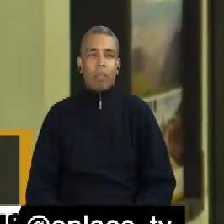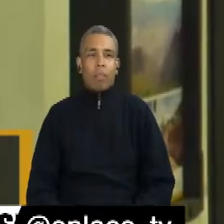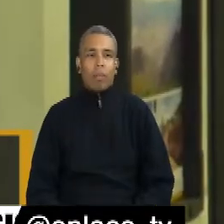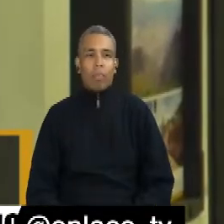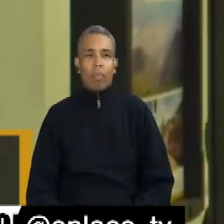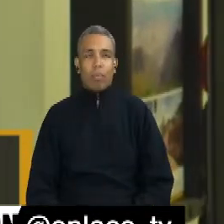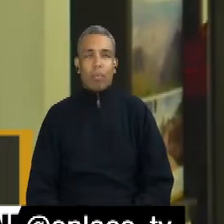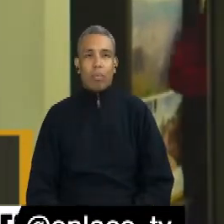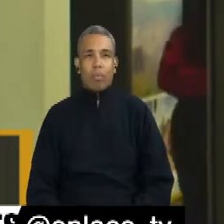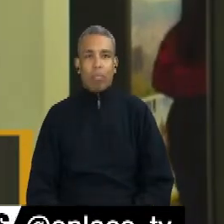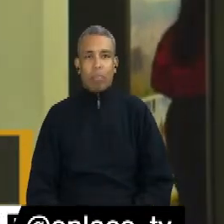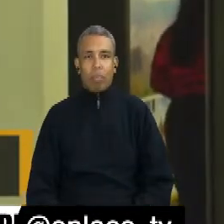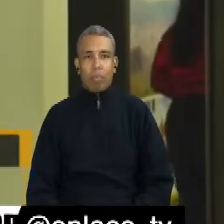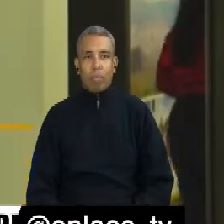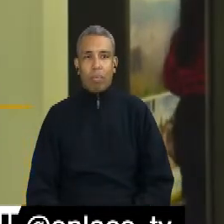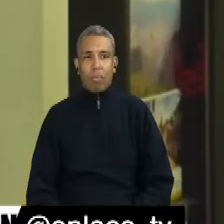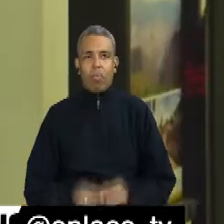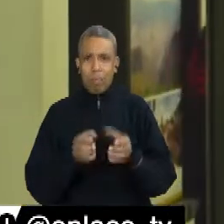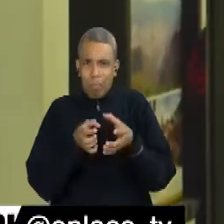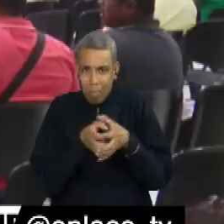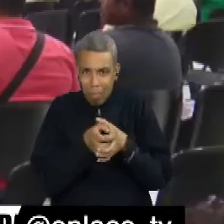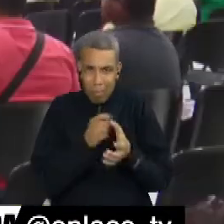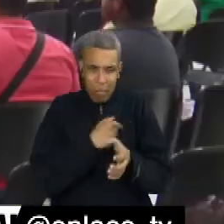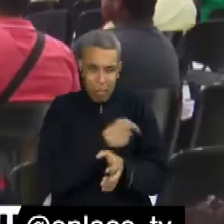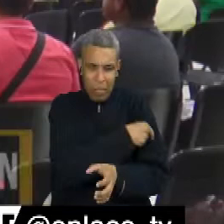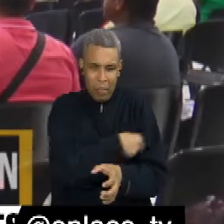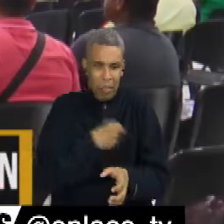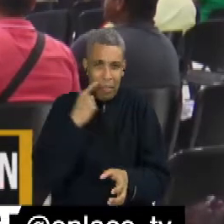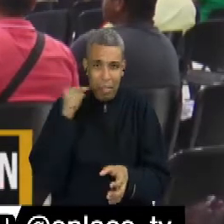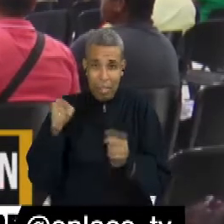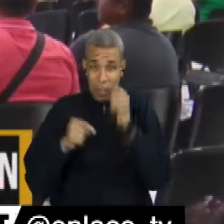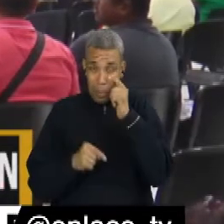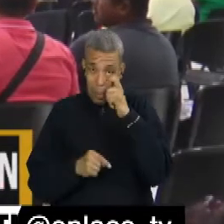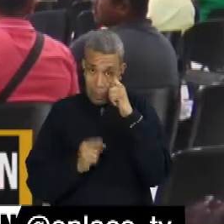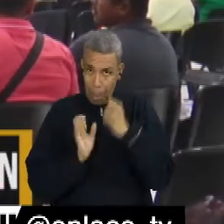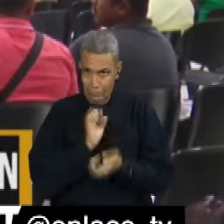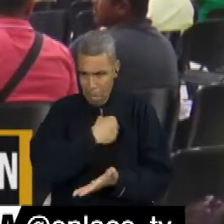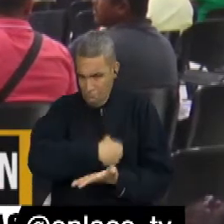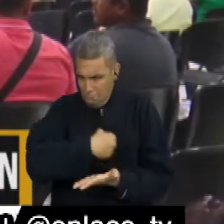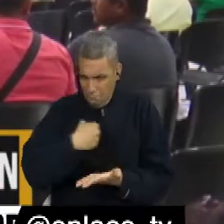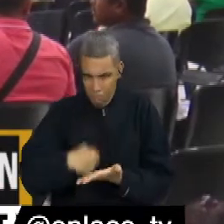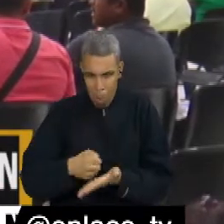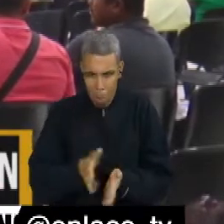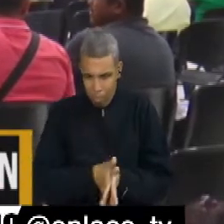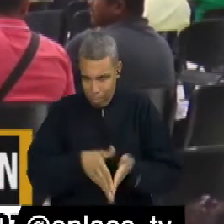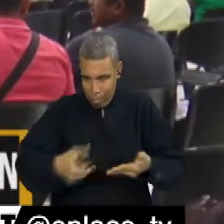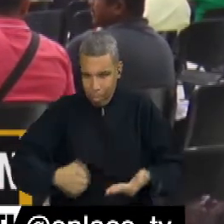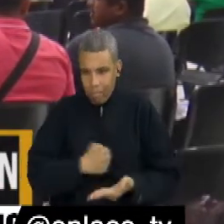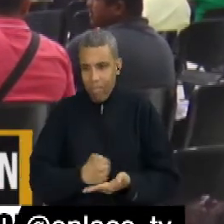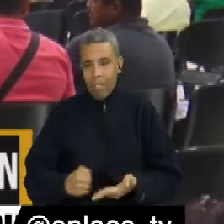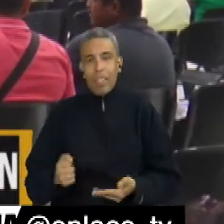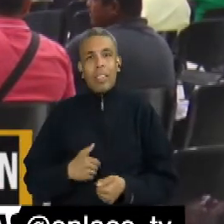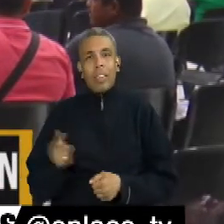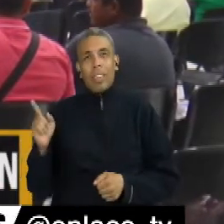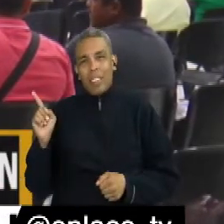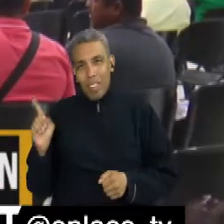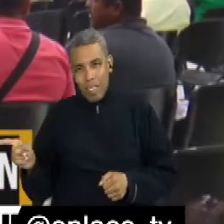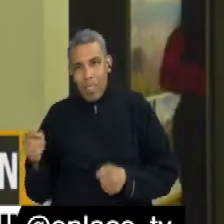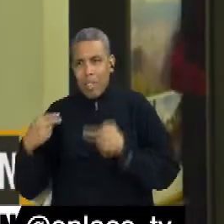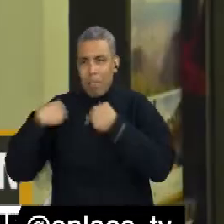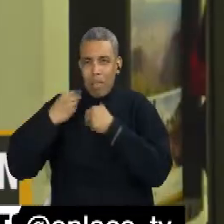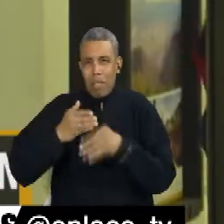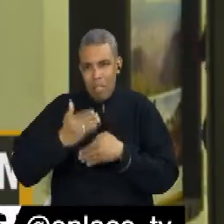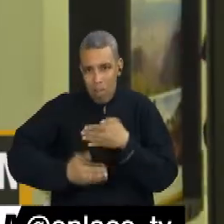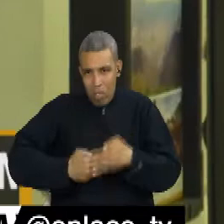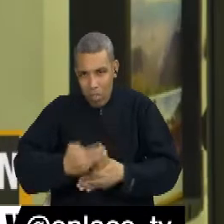Colombiana para la Reintegración, se encuentra en Barranca Bermeja para exponer ante empresarios la política de reintegración del gobierno nacional del presidente Santos. Esto